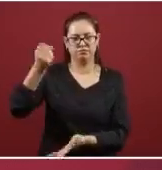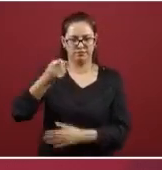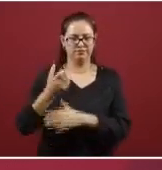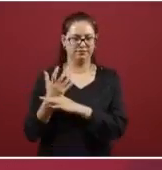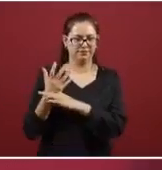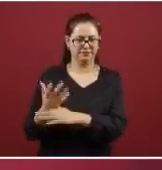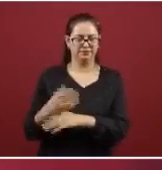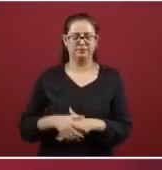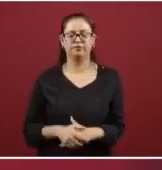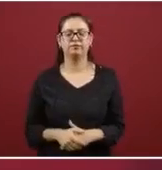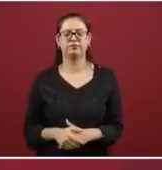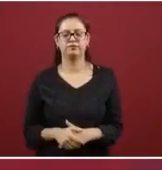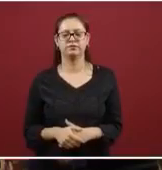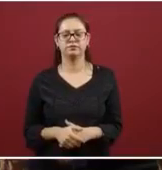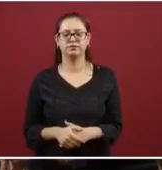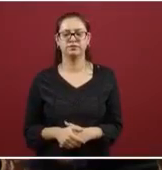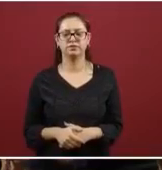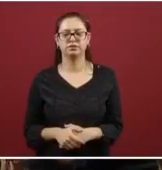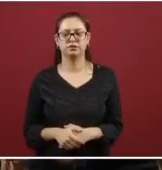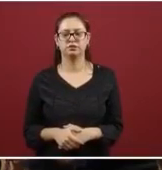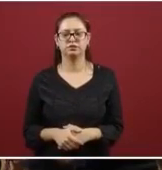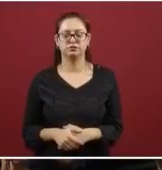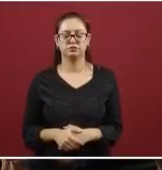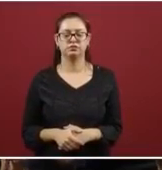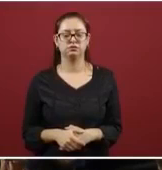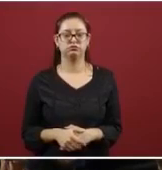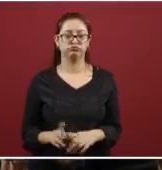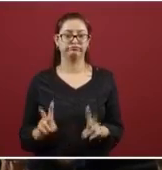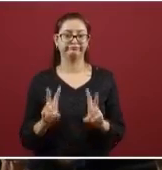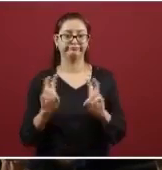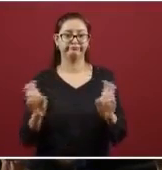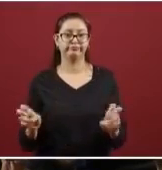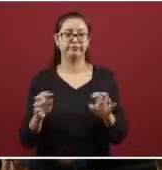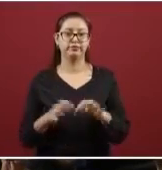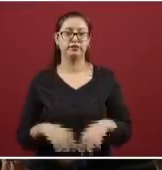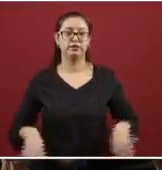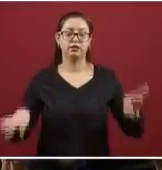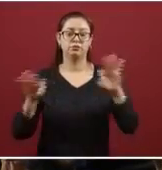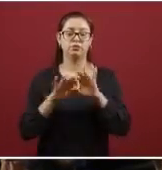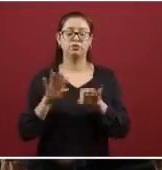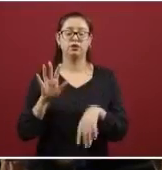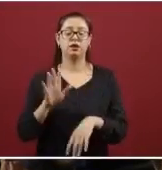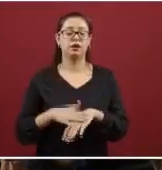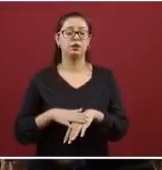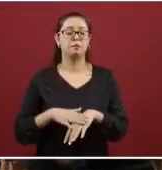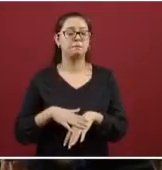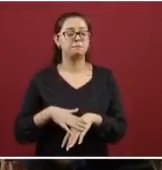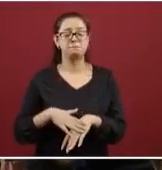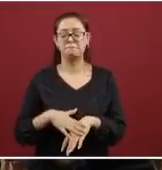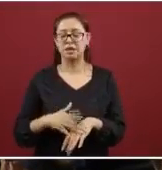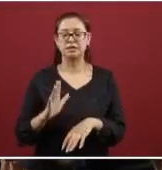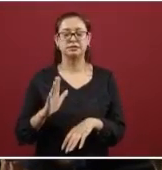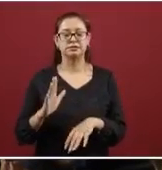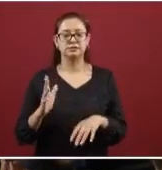laboral, la importancia que tiene, sobre todo por el cumplimiento